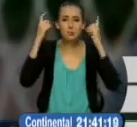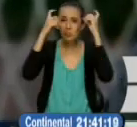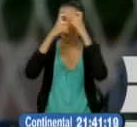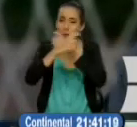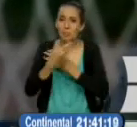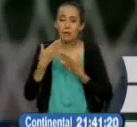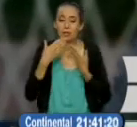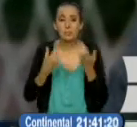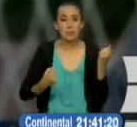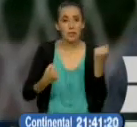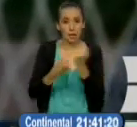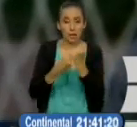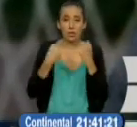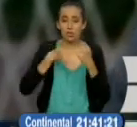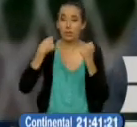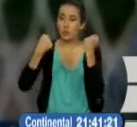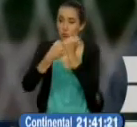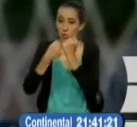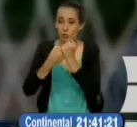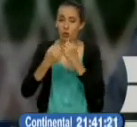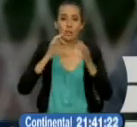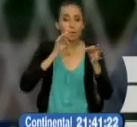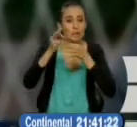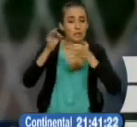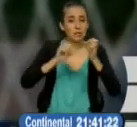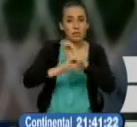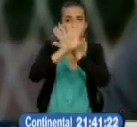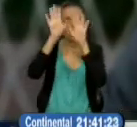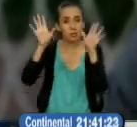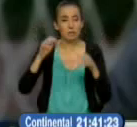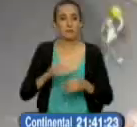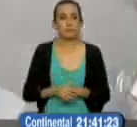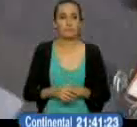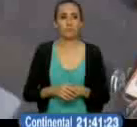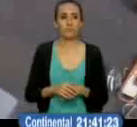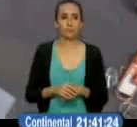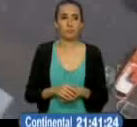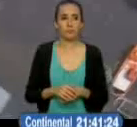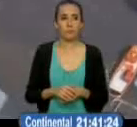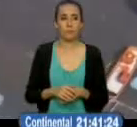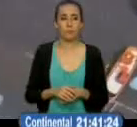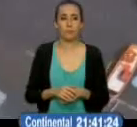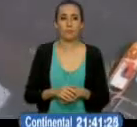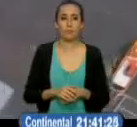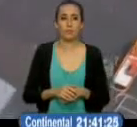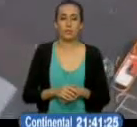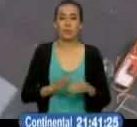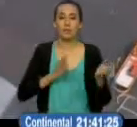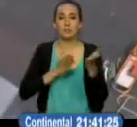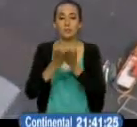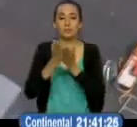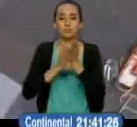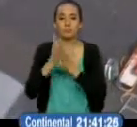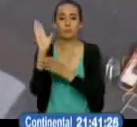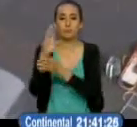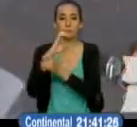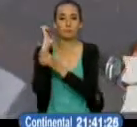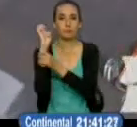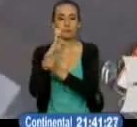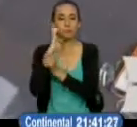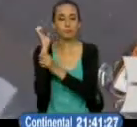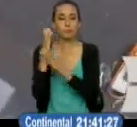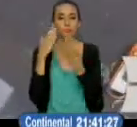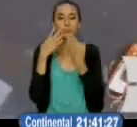que ayudará a las autoridades para esclarecer los hechos. Los servicios de emergencias británicos informaron